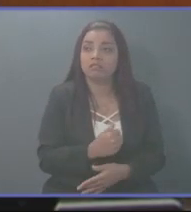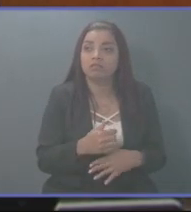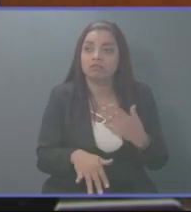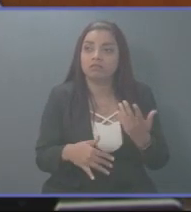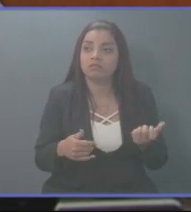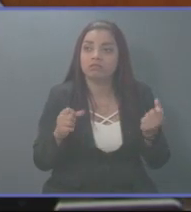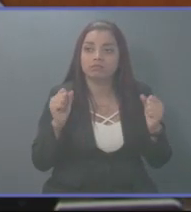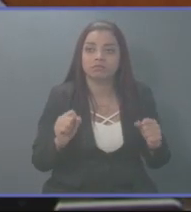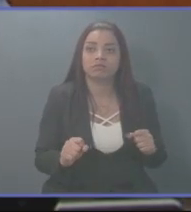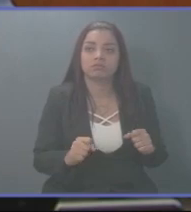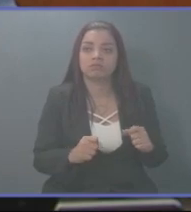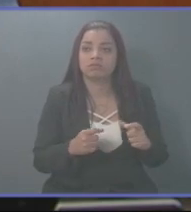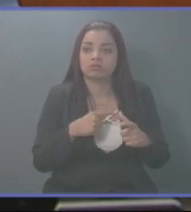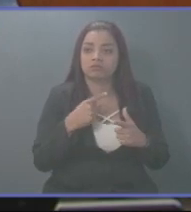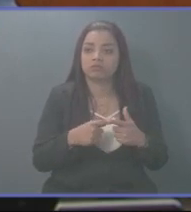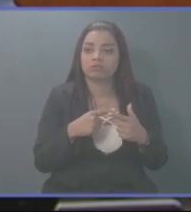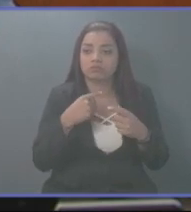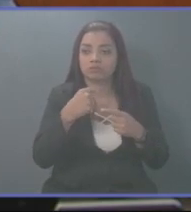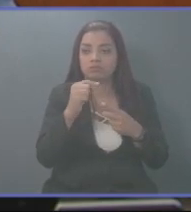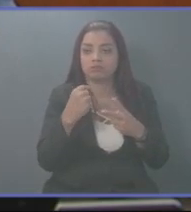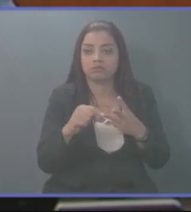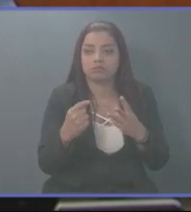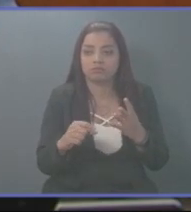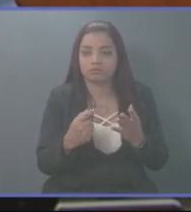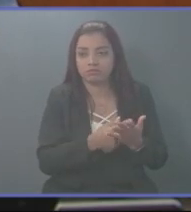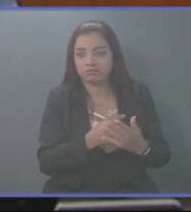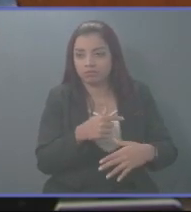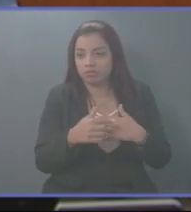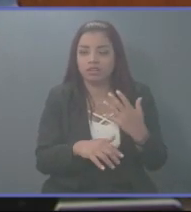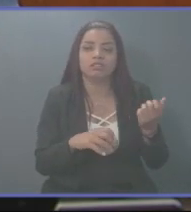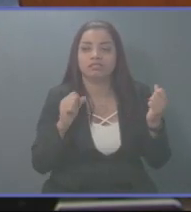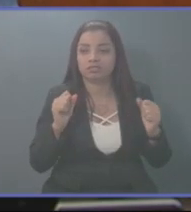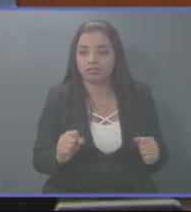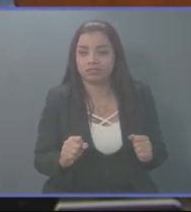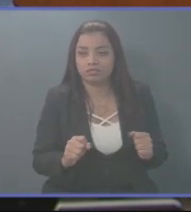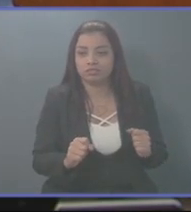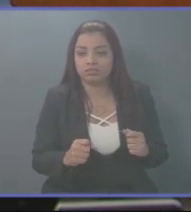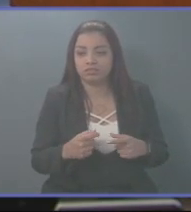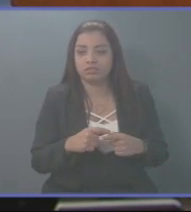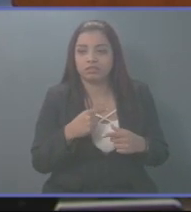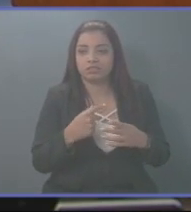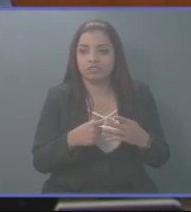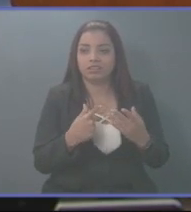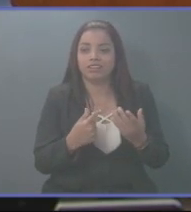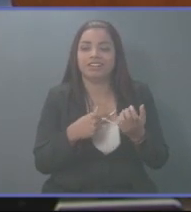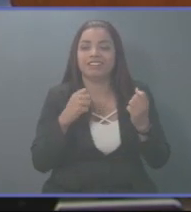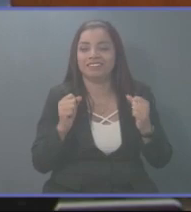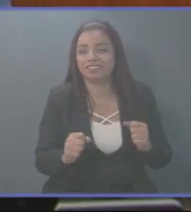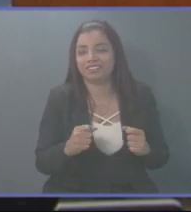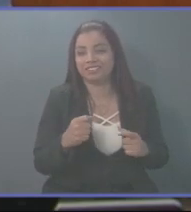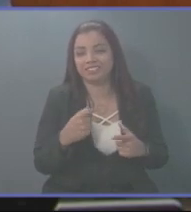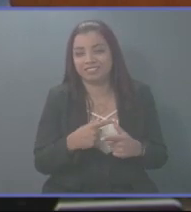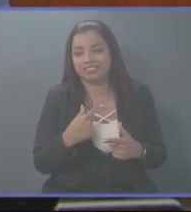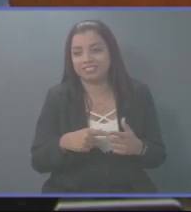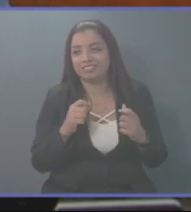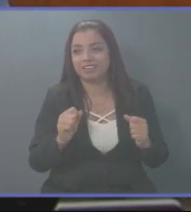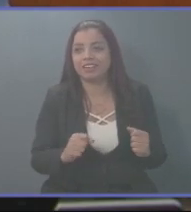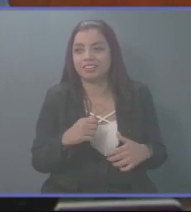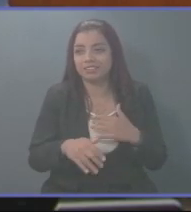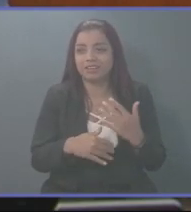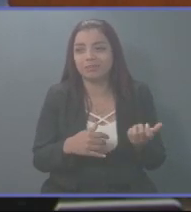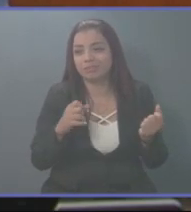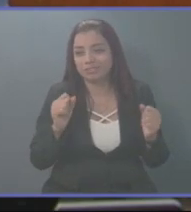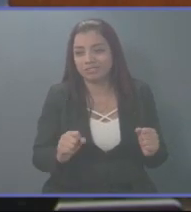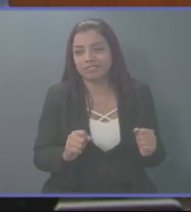establecer mecanismos de seguimiento y evaluación, pero sobre todo una ley especial en esta materia otorga a la